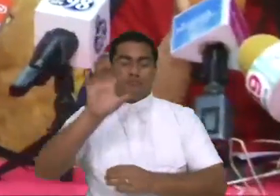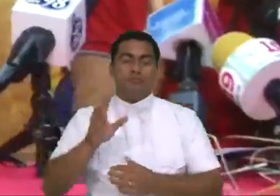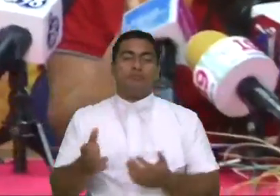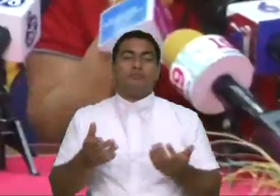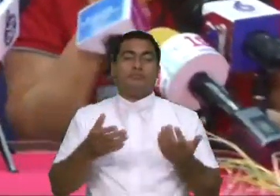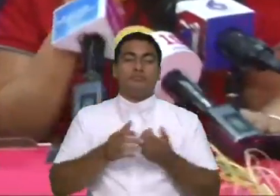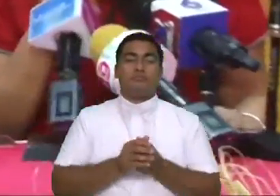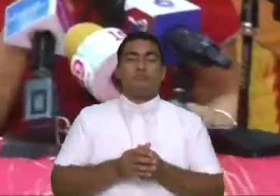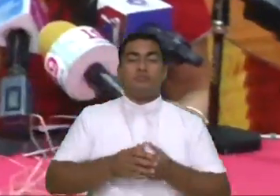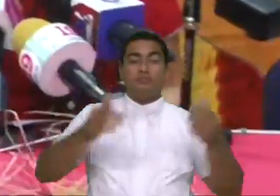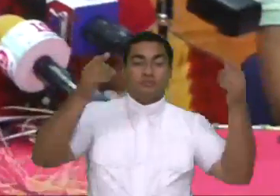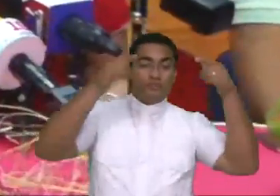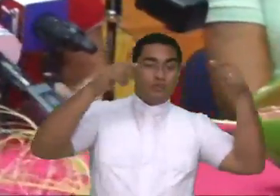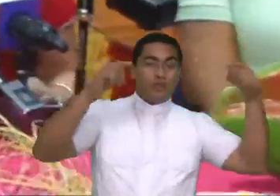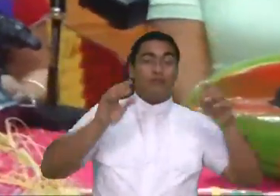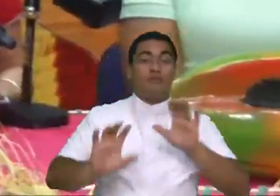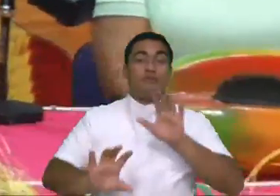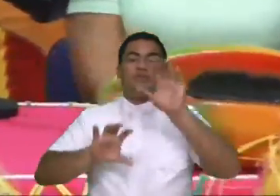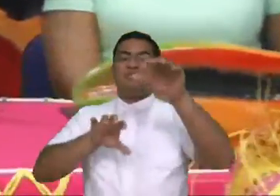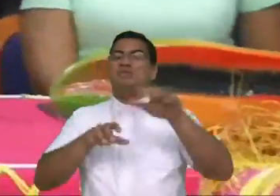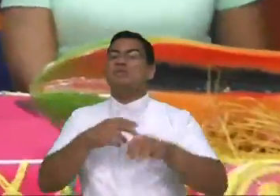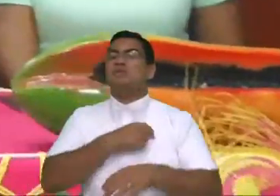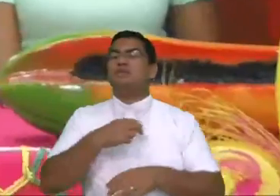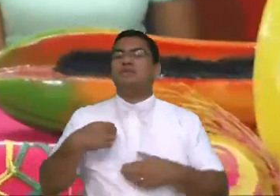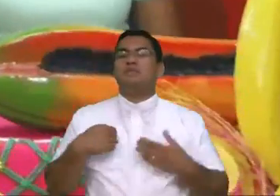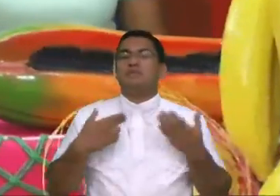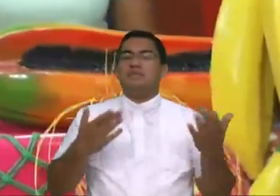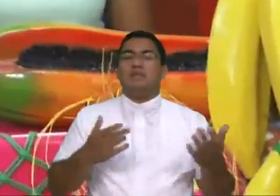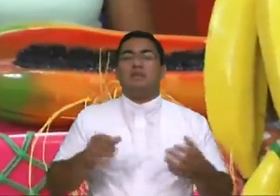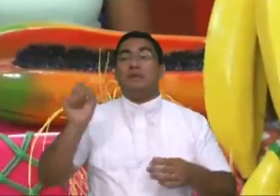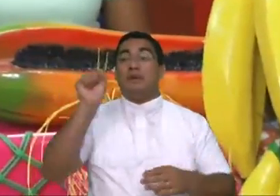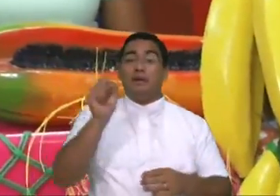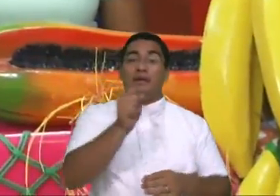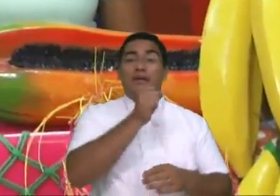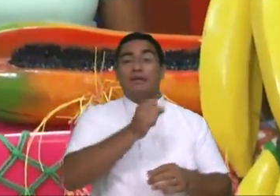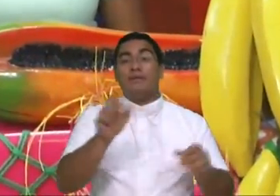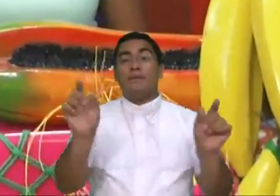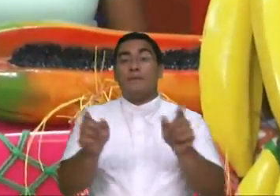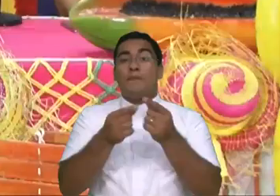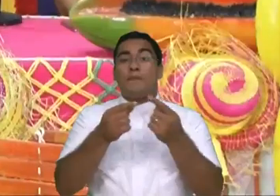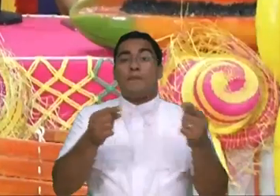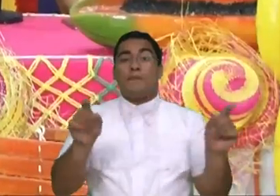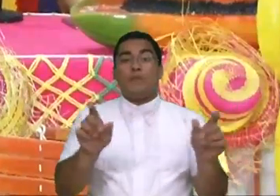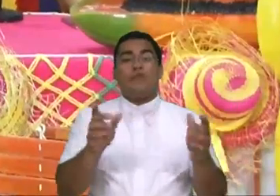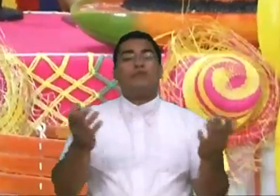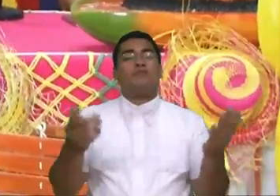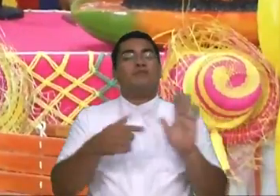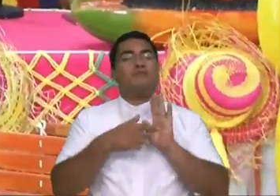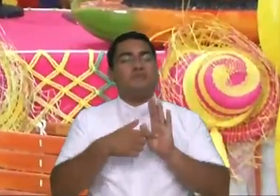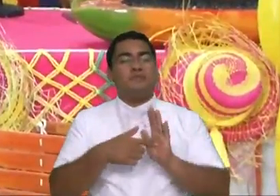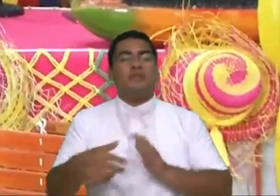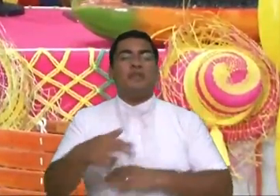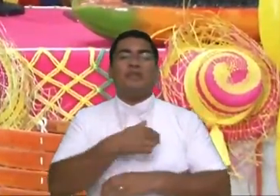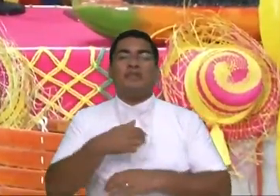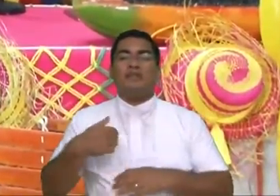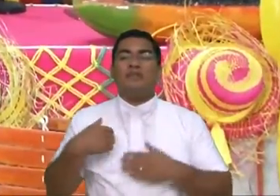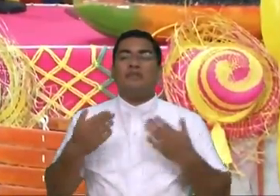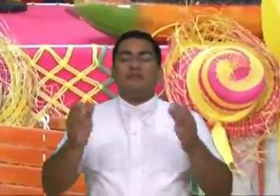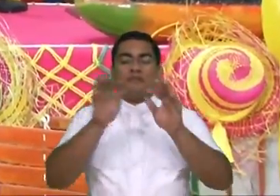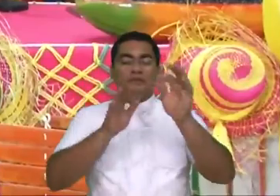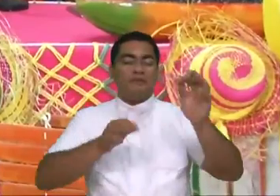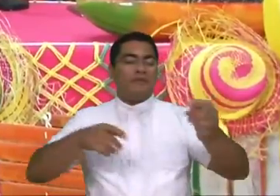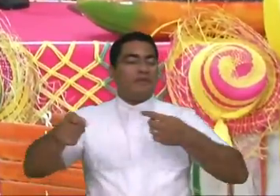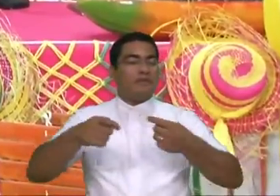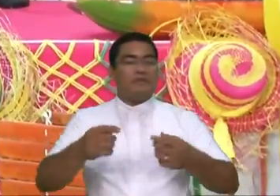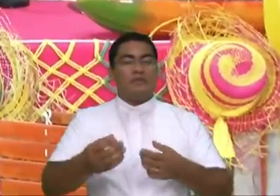en Masaya y León se desarrollarán tertulias y verbenas culturales y artísticas. Además, desarrollarán ferias gastronómicas